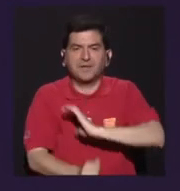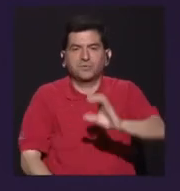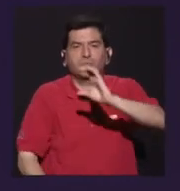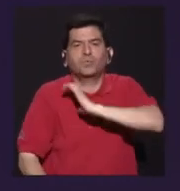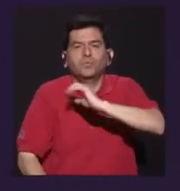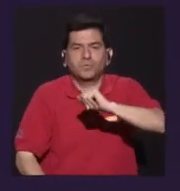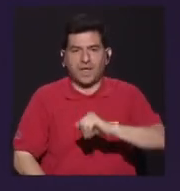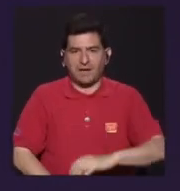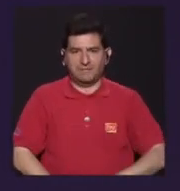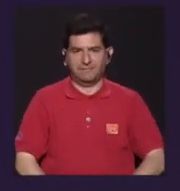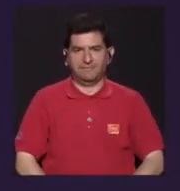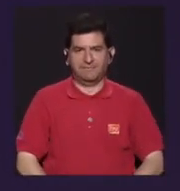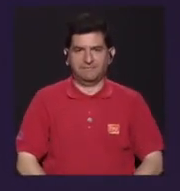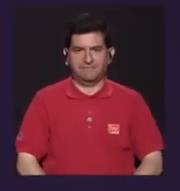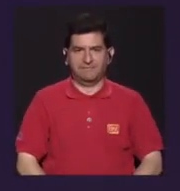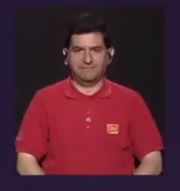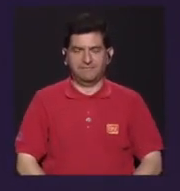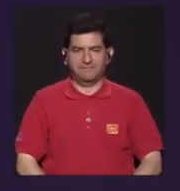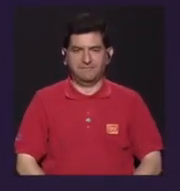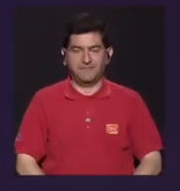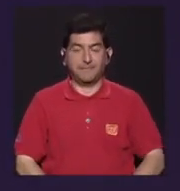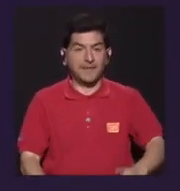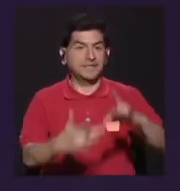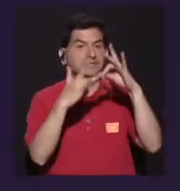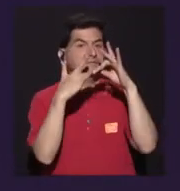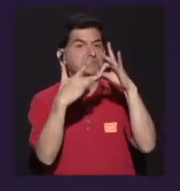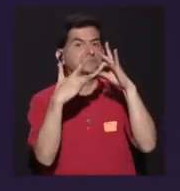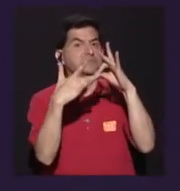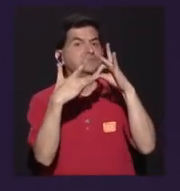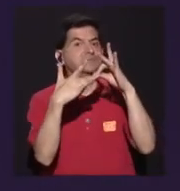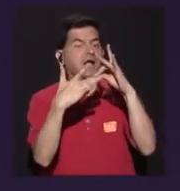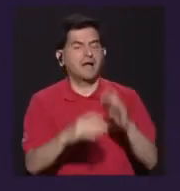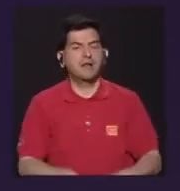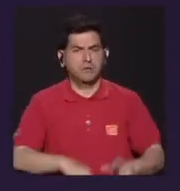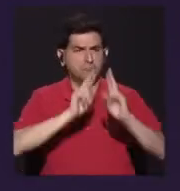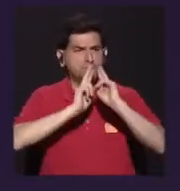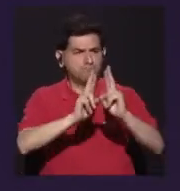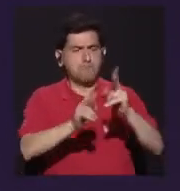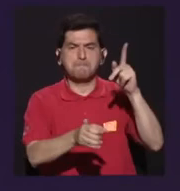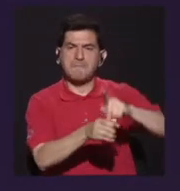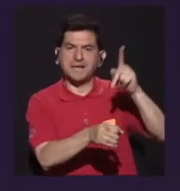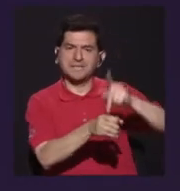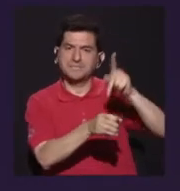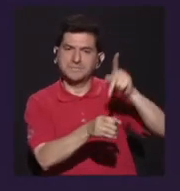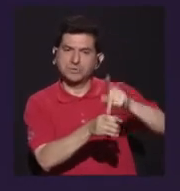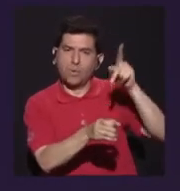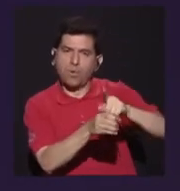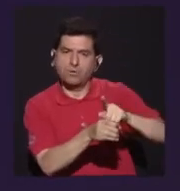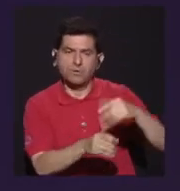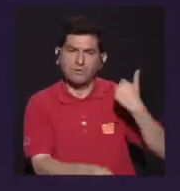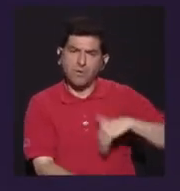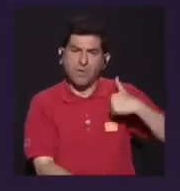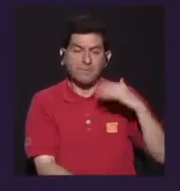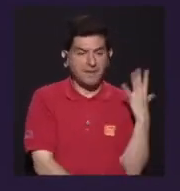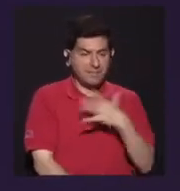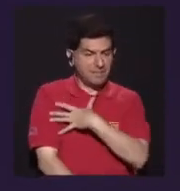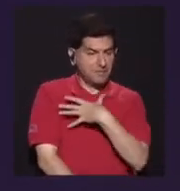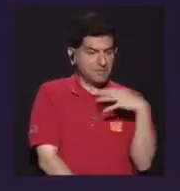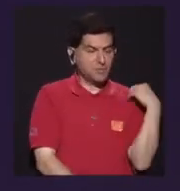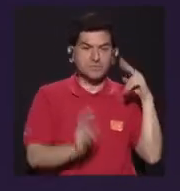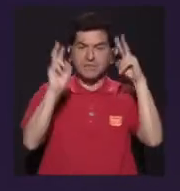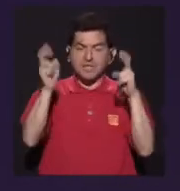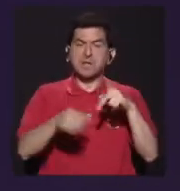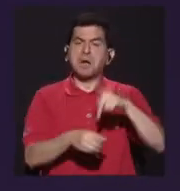conductas. Y, y sobre todo, ¿verdad? Mucho resultado de participación. Hombres que les gusta el tema